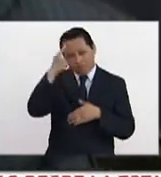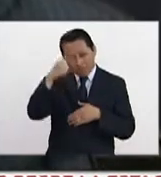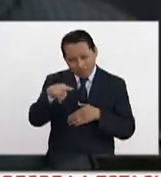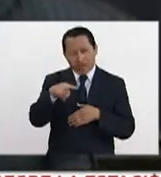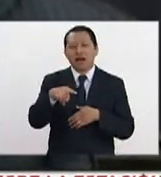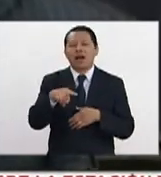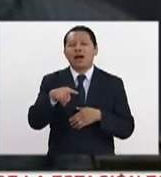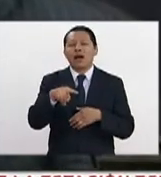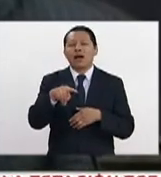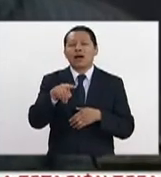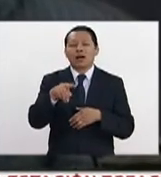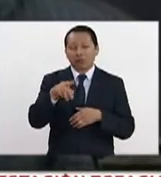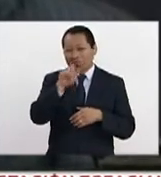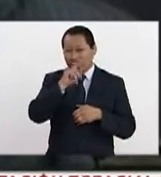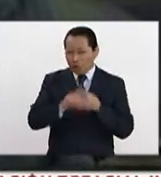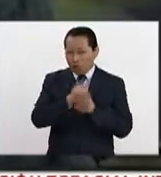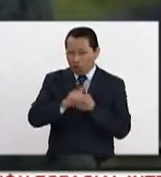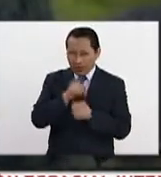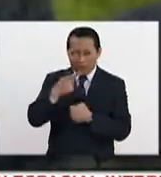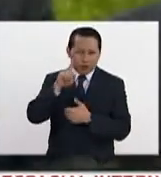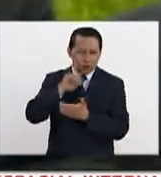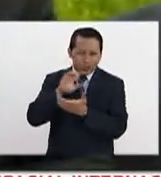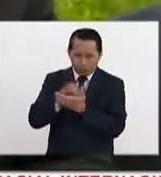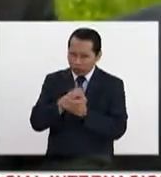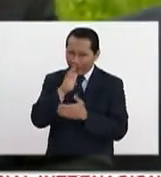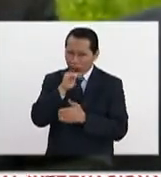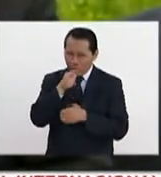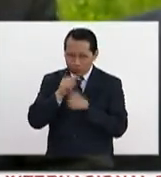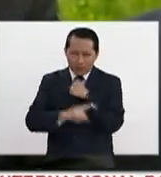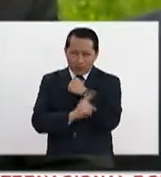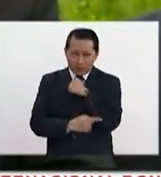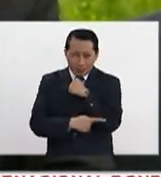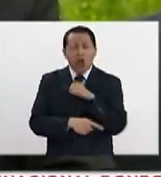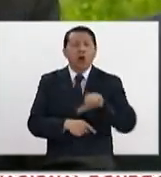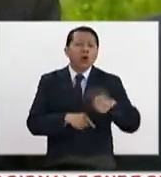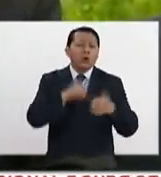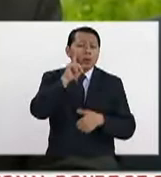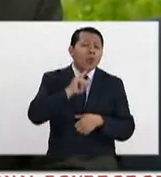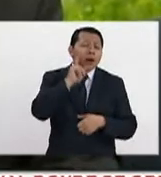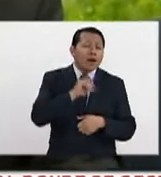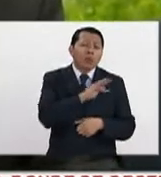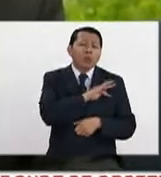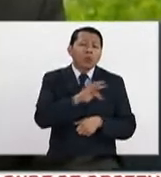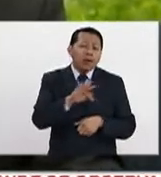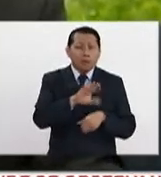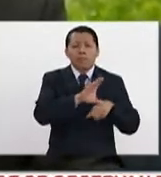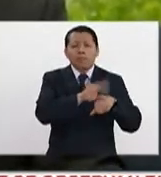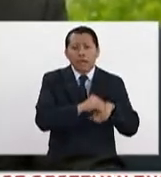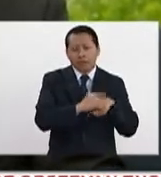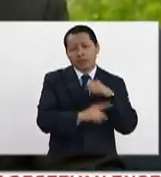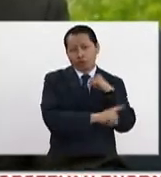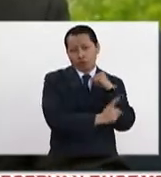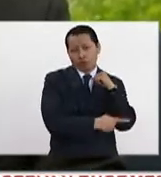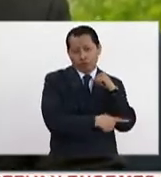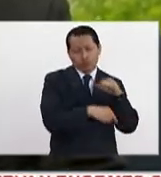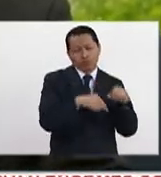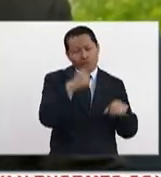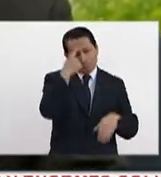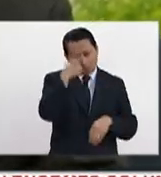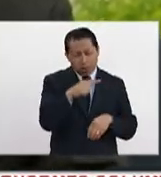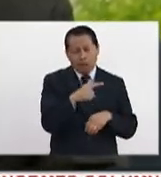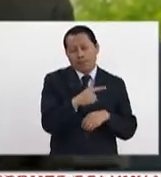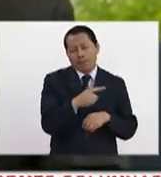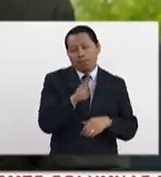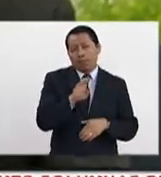de fertilidad con su esposa. Este legislador Franks asegura nunca haber intimado físicamente, coaccionado